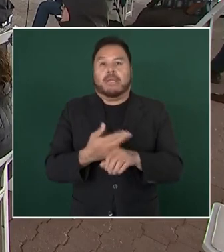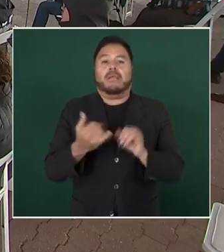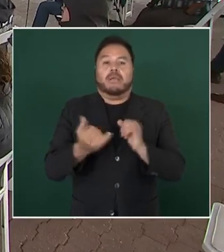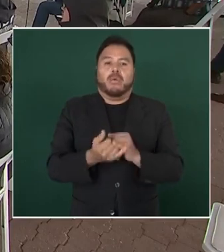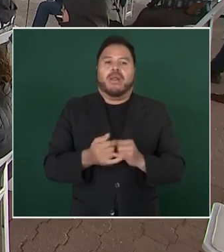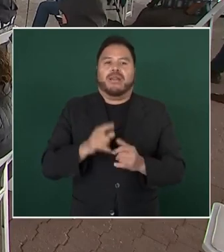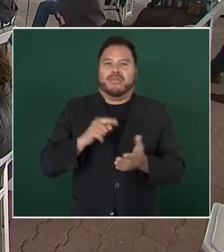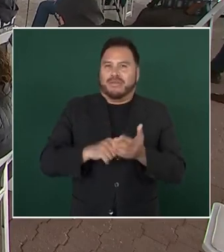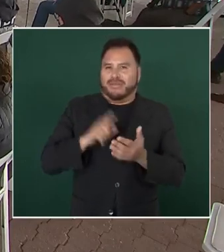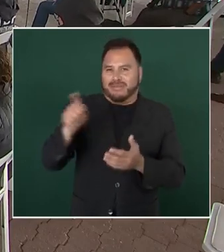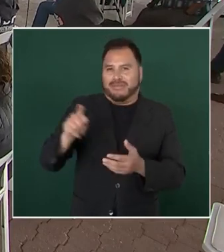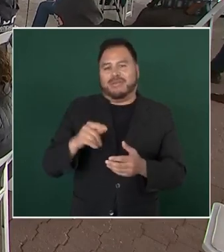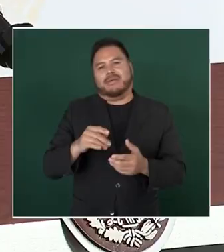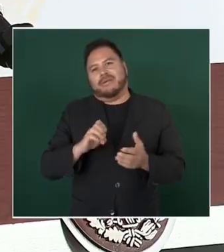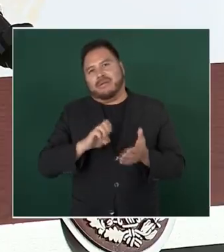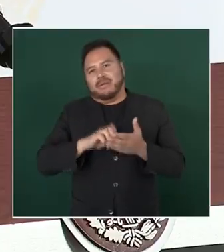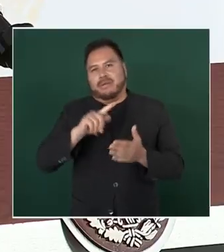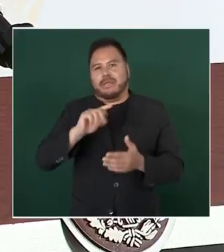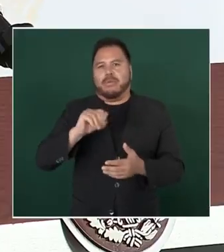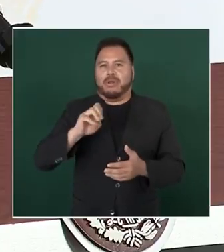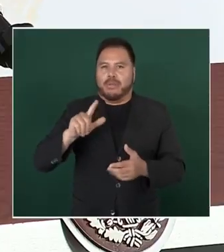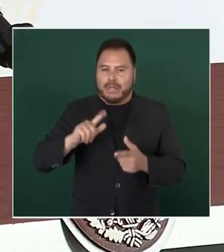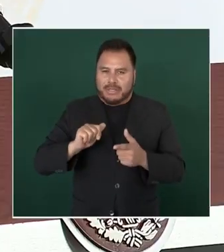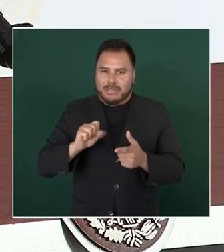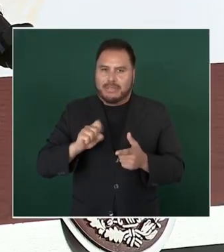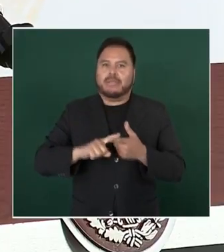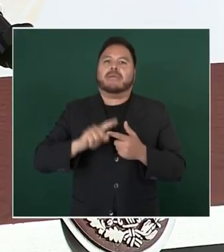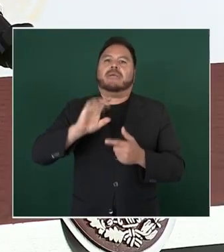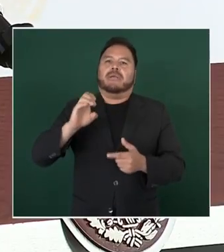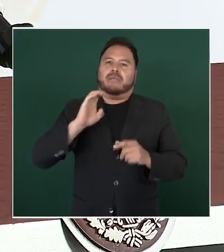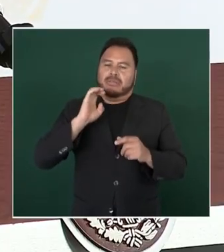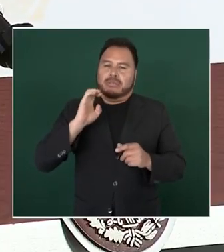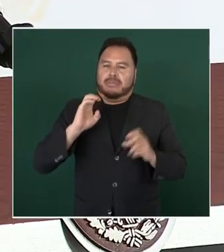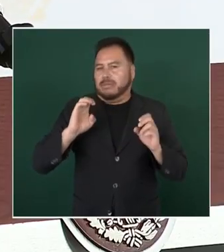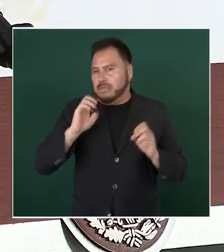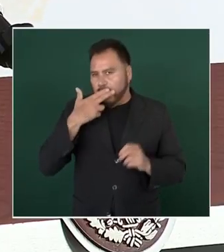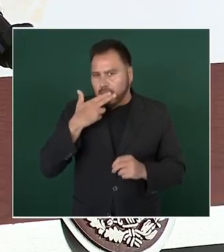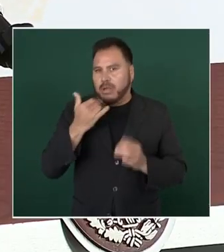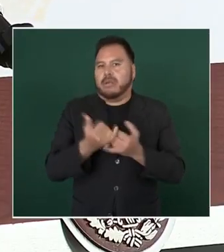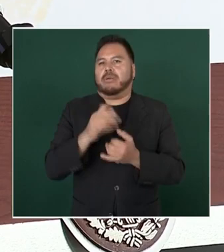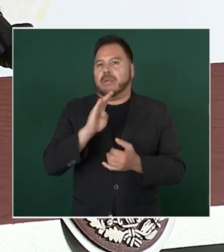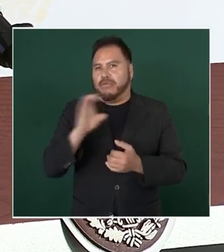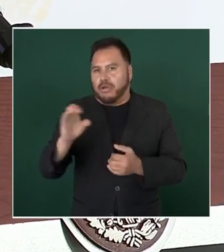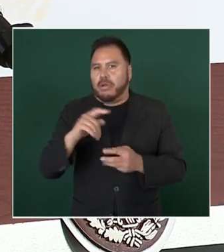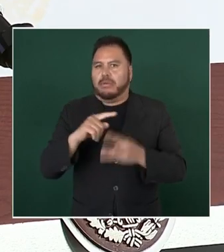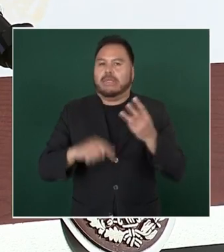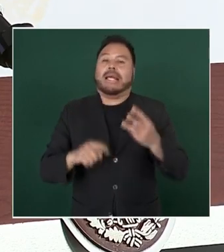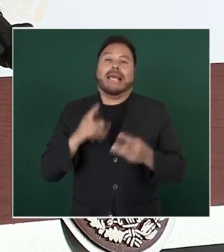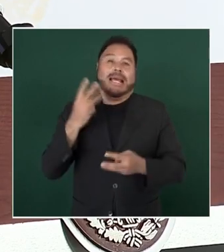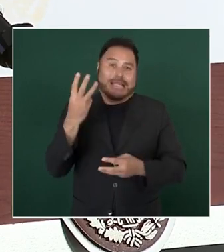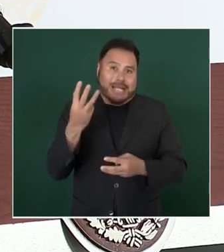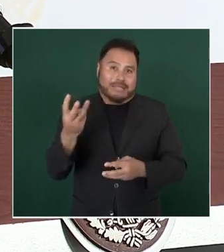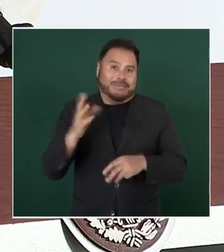y Baja California, pues entre esas tres entidades es el 50% de